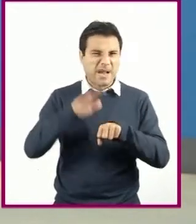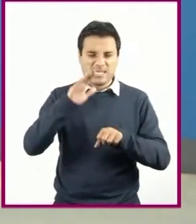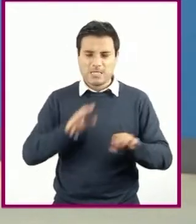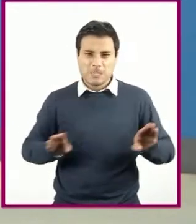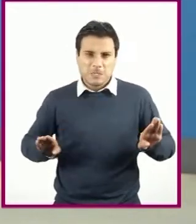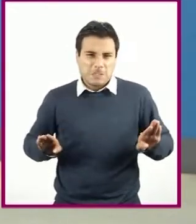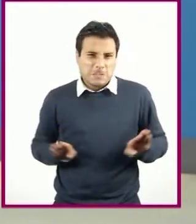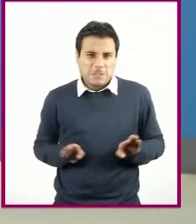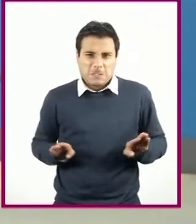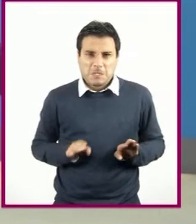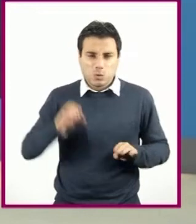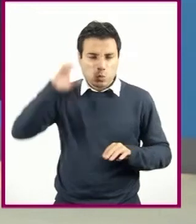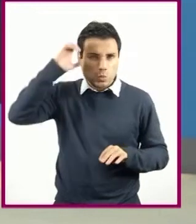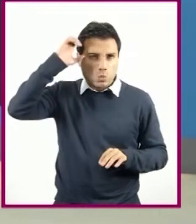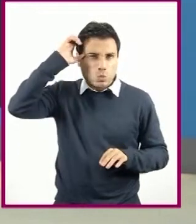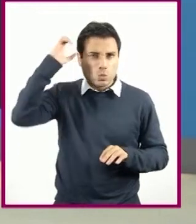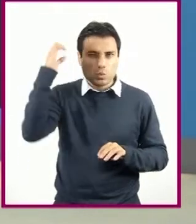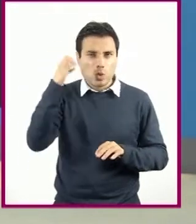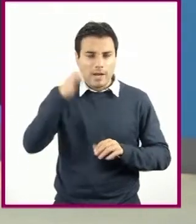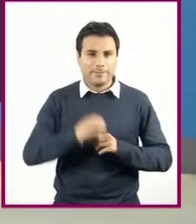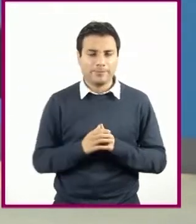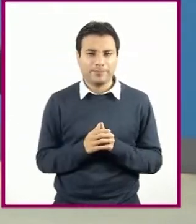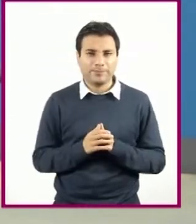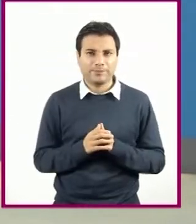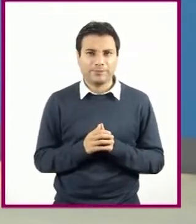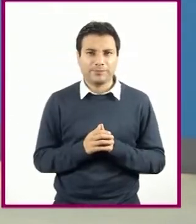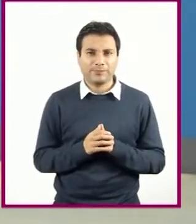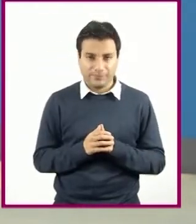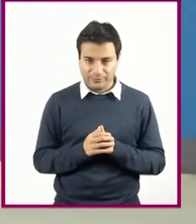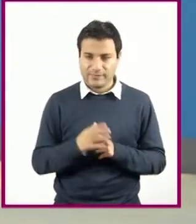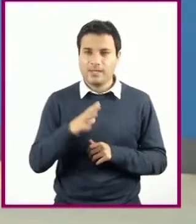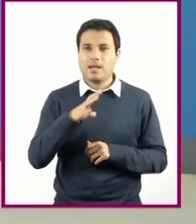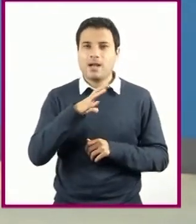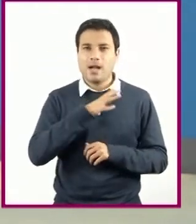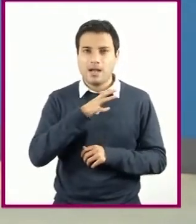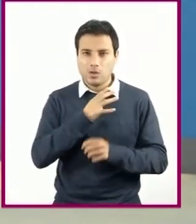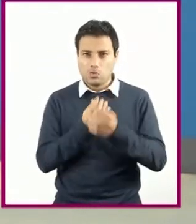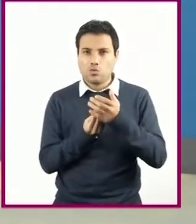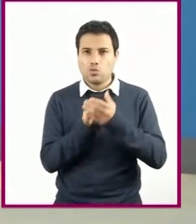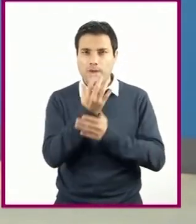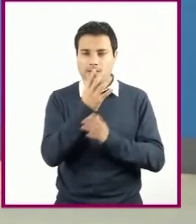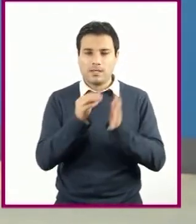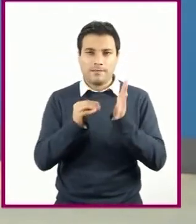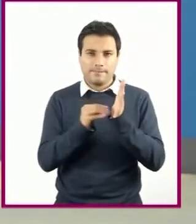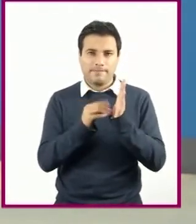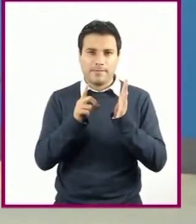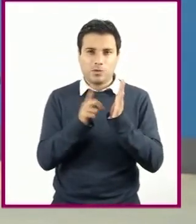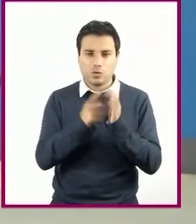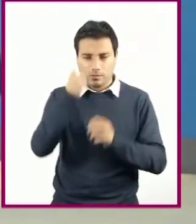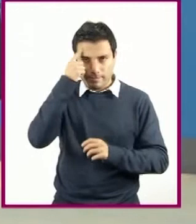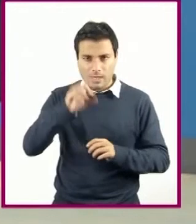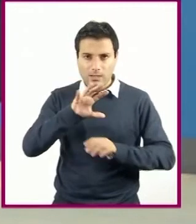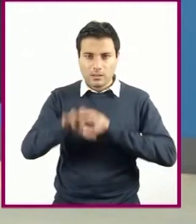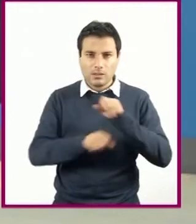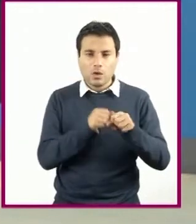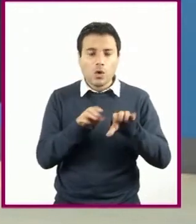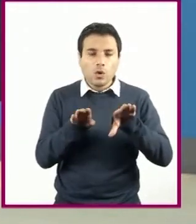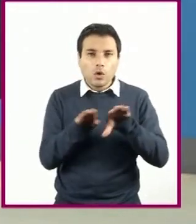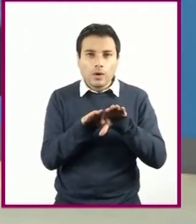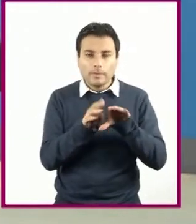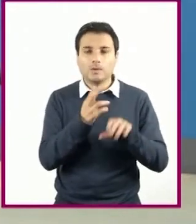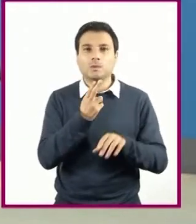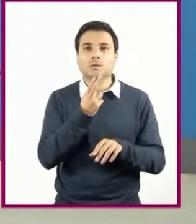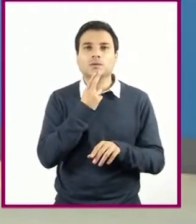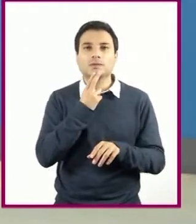anteriores. Esta se vio impregnada de nuevas formas de dominación a través del uso de las nuevas